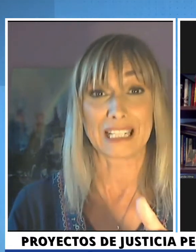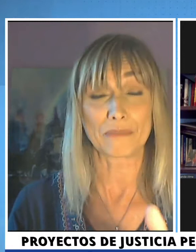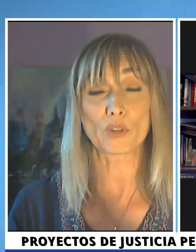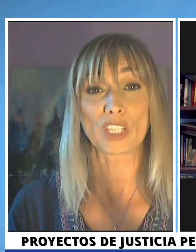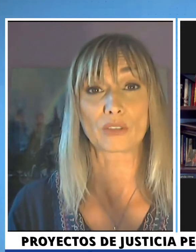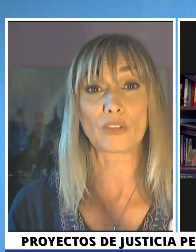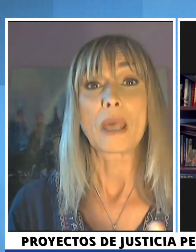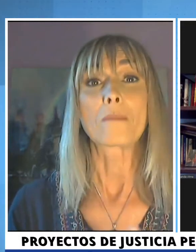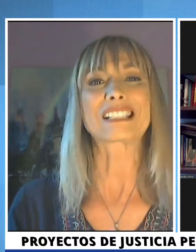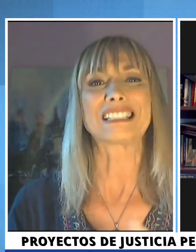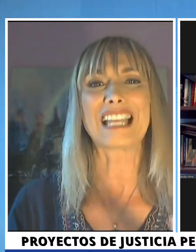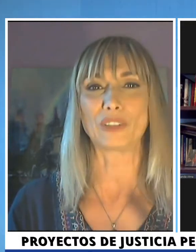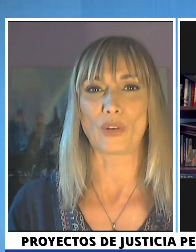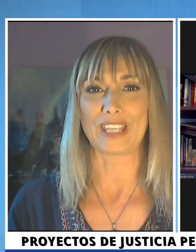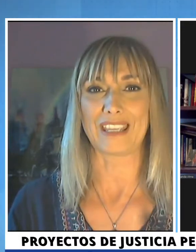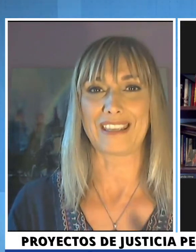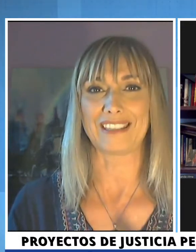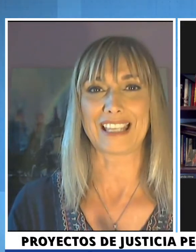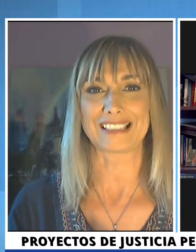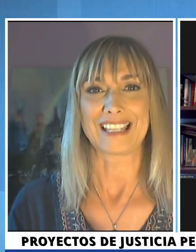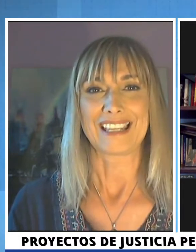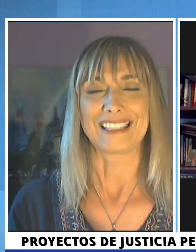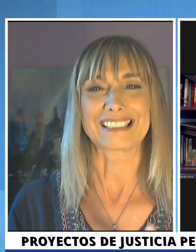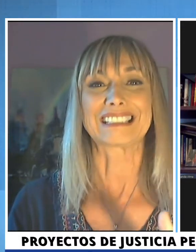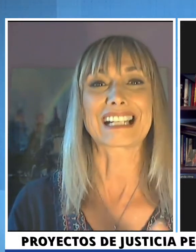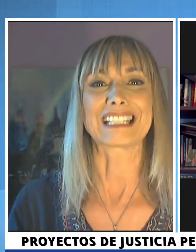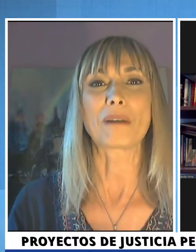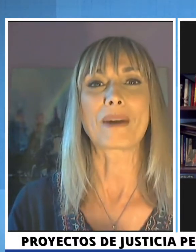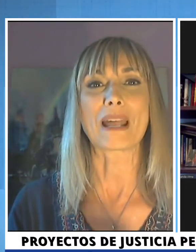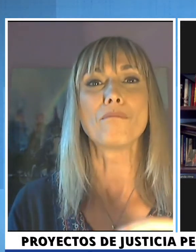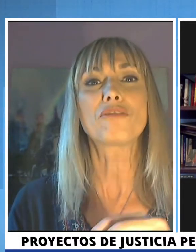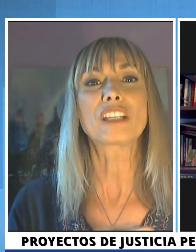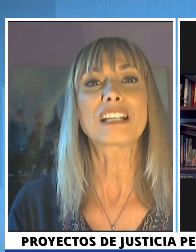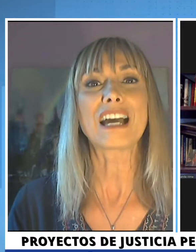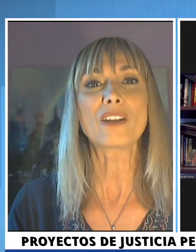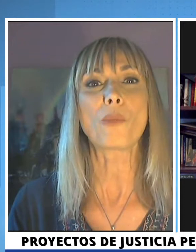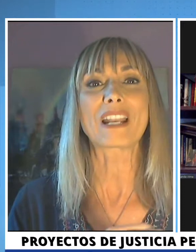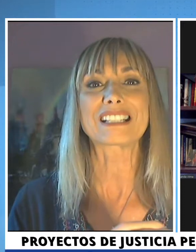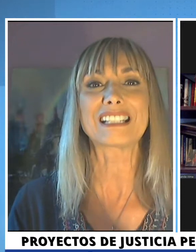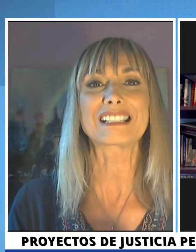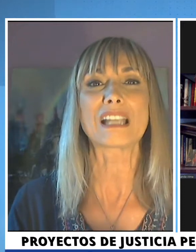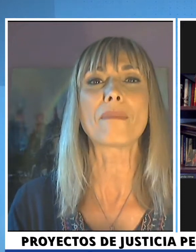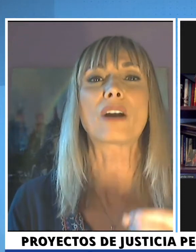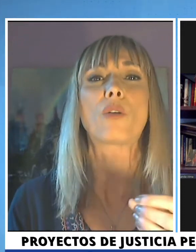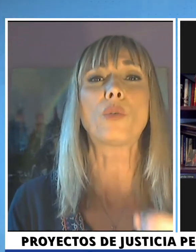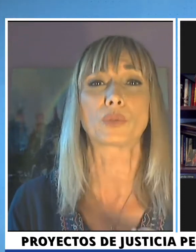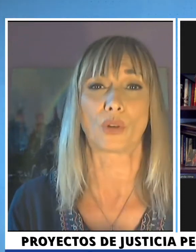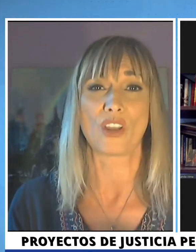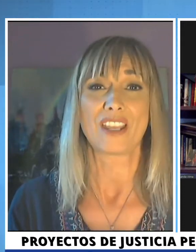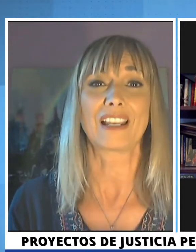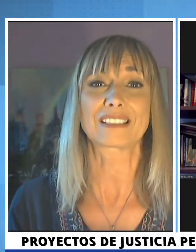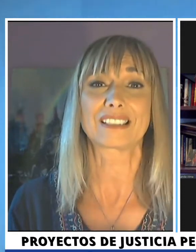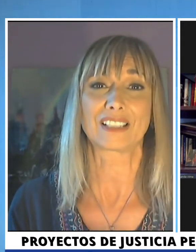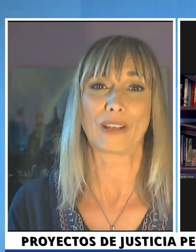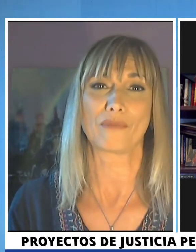están en proyectos presentando estas alternativas para modificar o para hacer que sea más justo